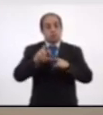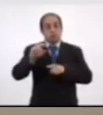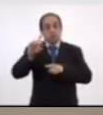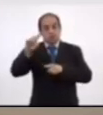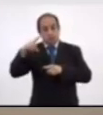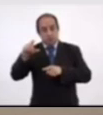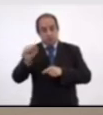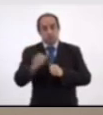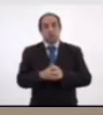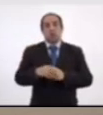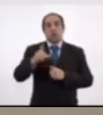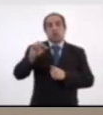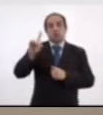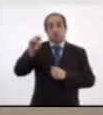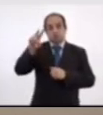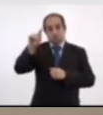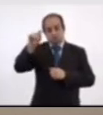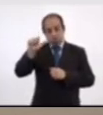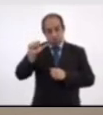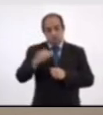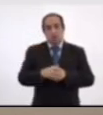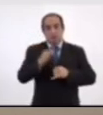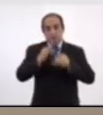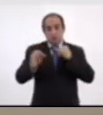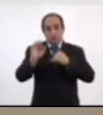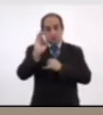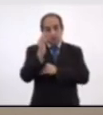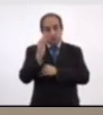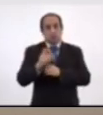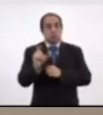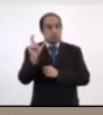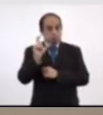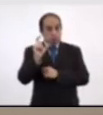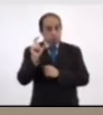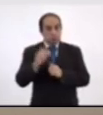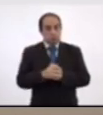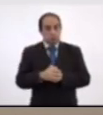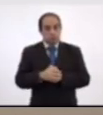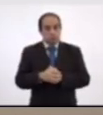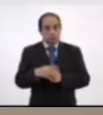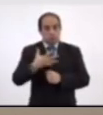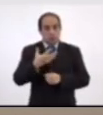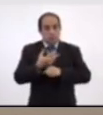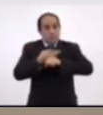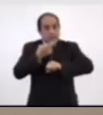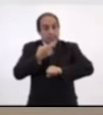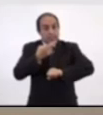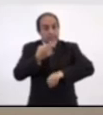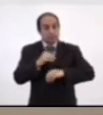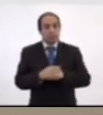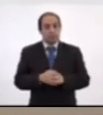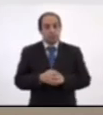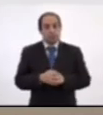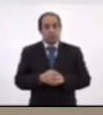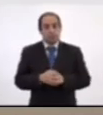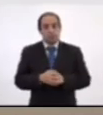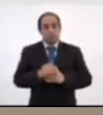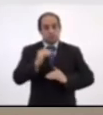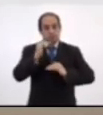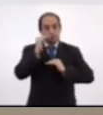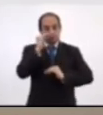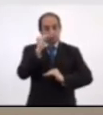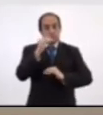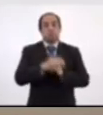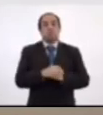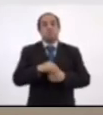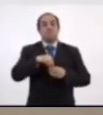Lindavista, que a finales de febrero fue cuando se estaba en su máxima capacidad.